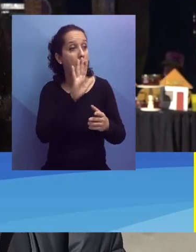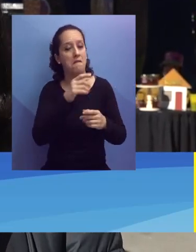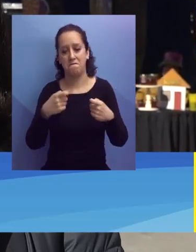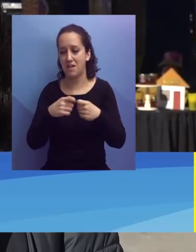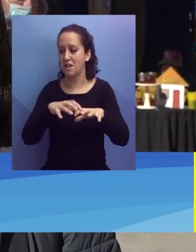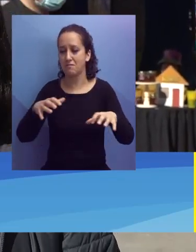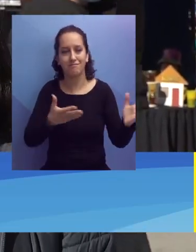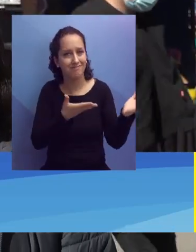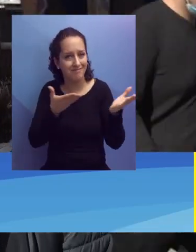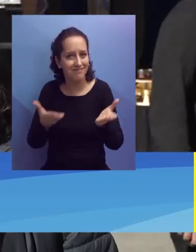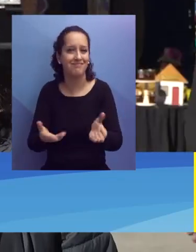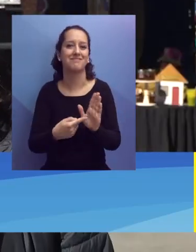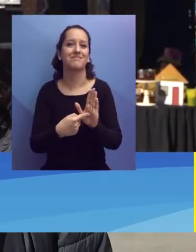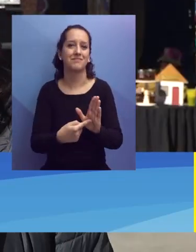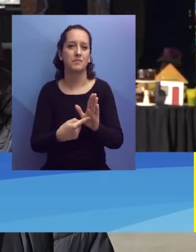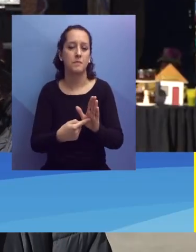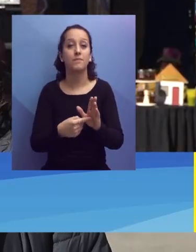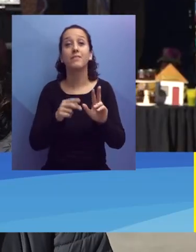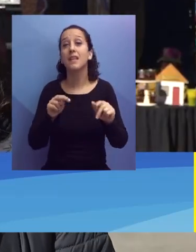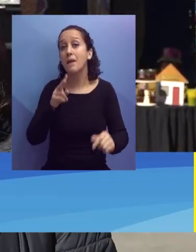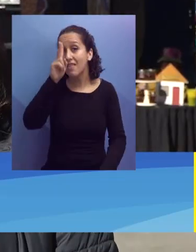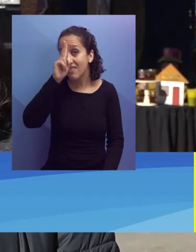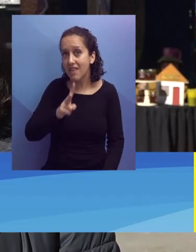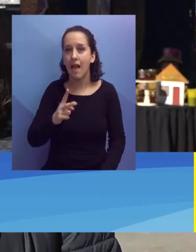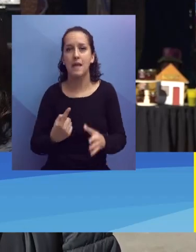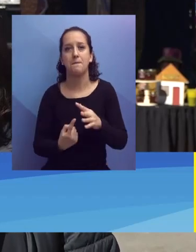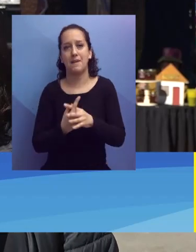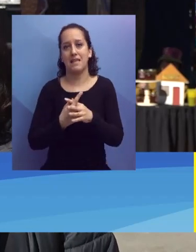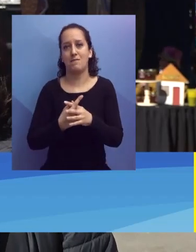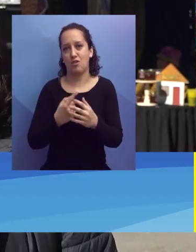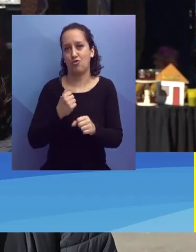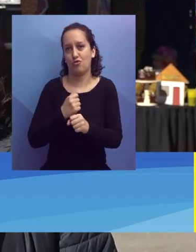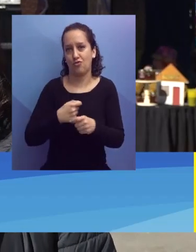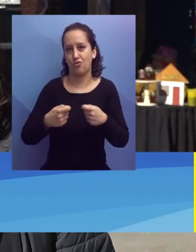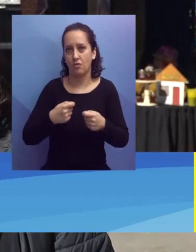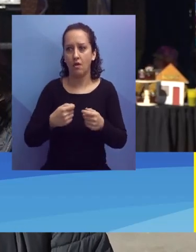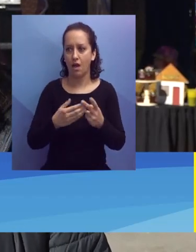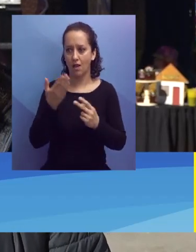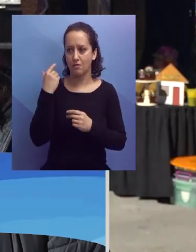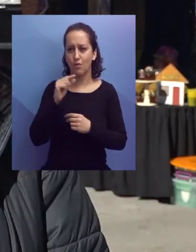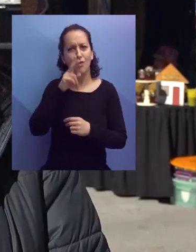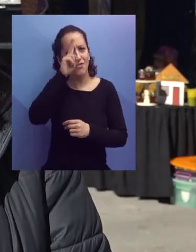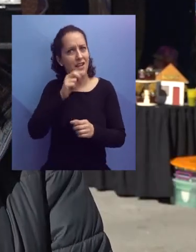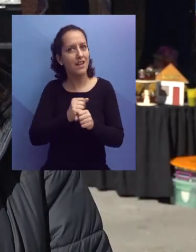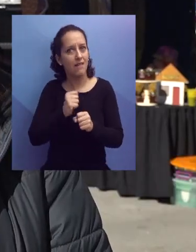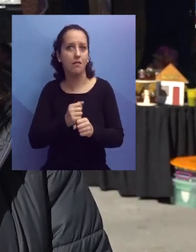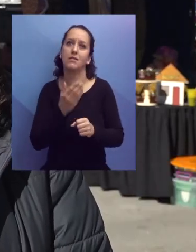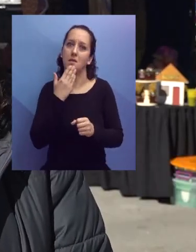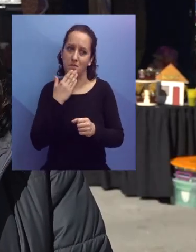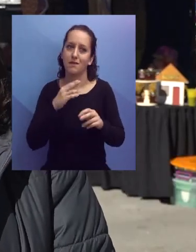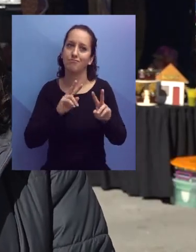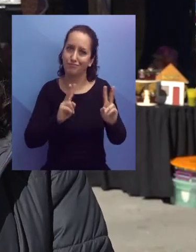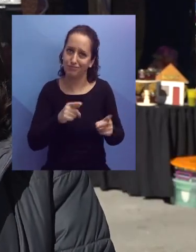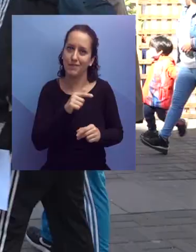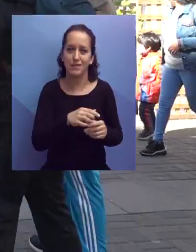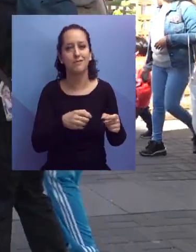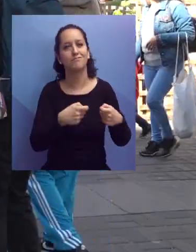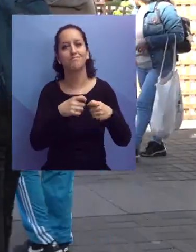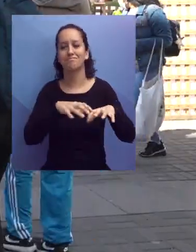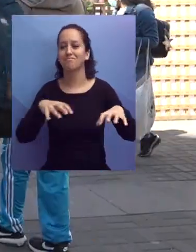como esta feria, que también tiene como contexto el Día del Emprendimiento y el Día del Trabajo recientemente